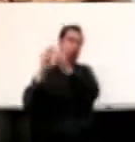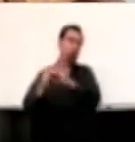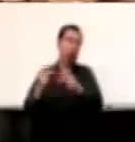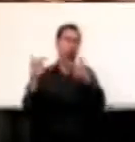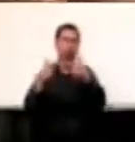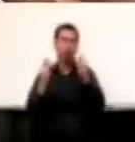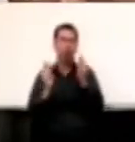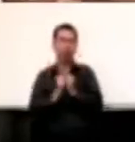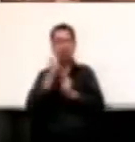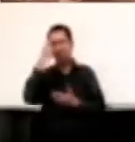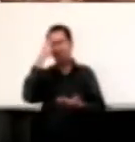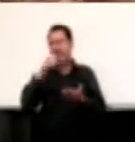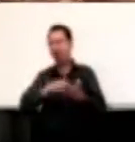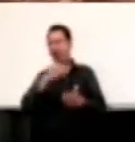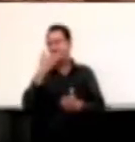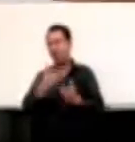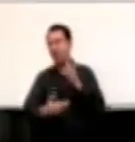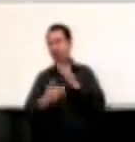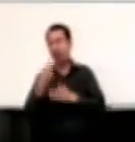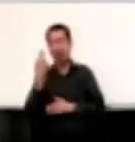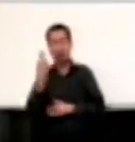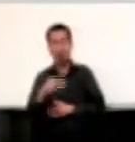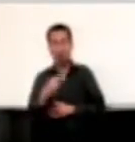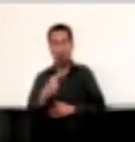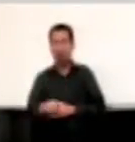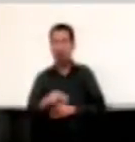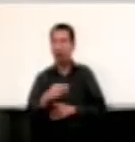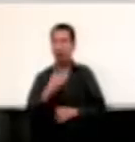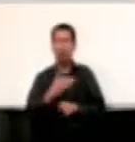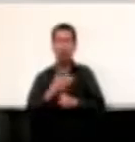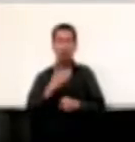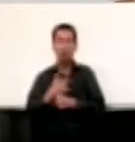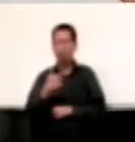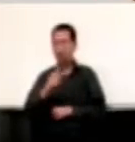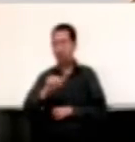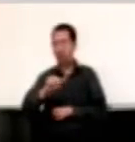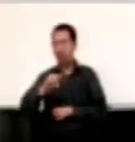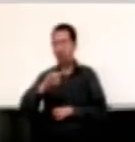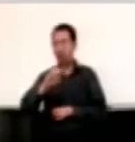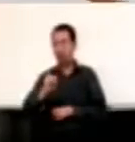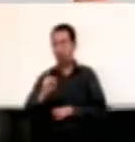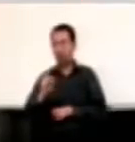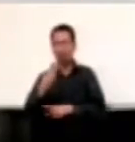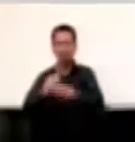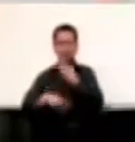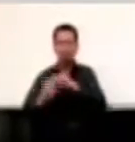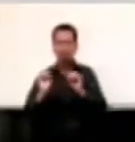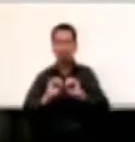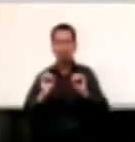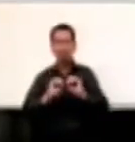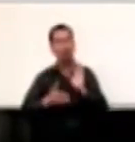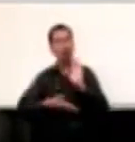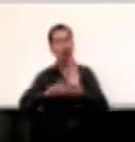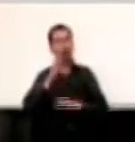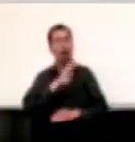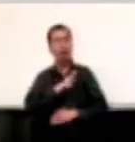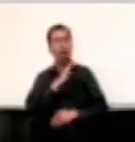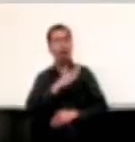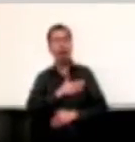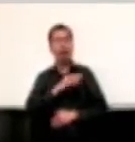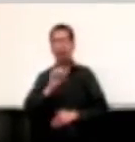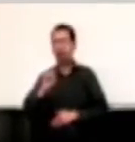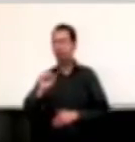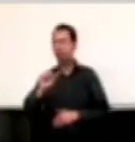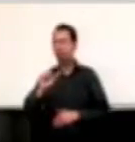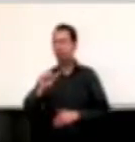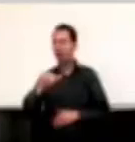haberlo pensado mejor. No nos acompaña el doctor Ganatius porque está en Salamanca, pero en Salamanca, España, está en una estancia